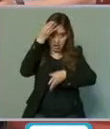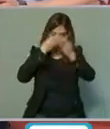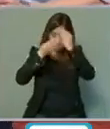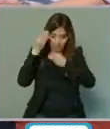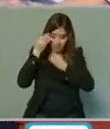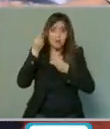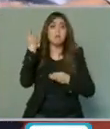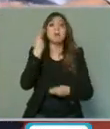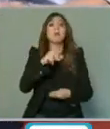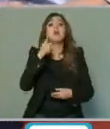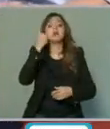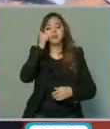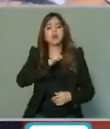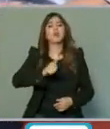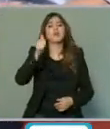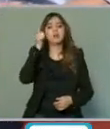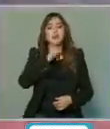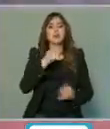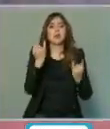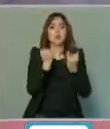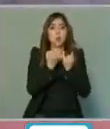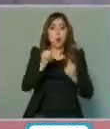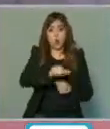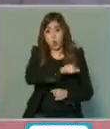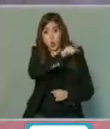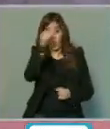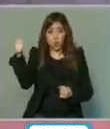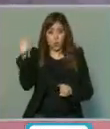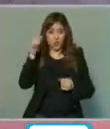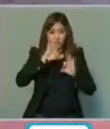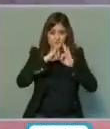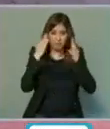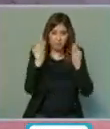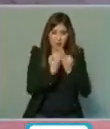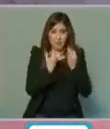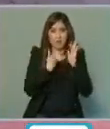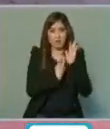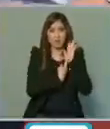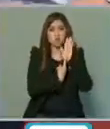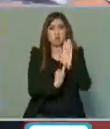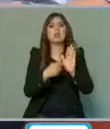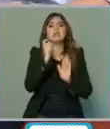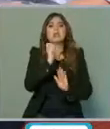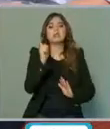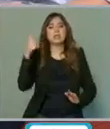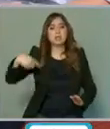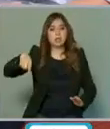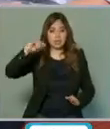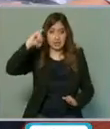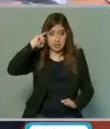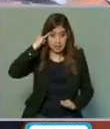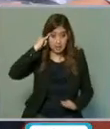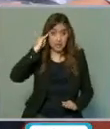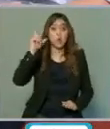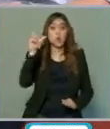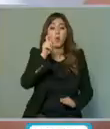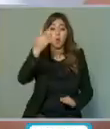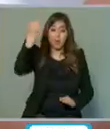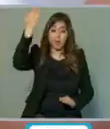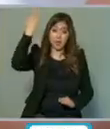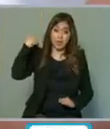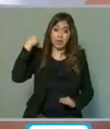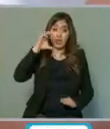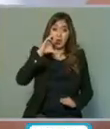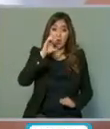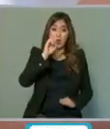en realidad siempre ha habido también la otra cara de lo indígena, que desde tempranamente, desde la época